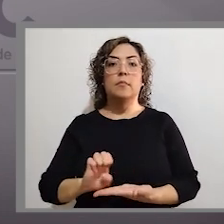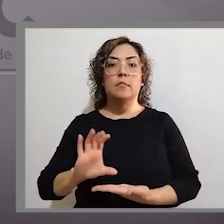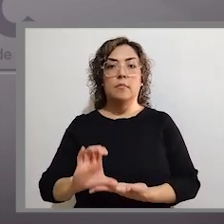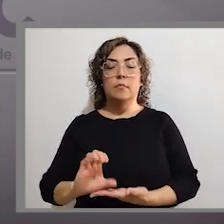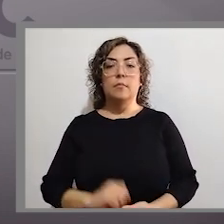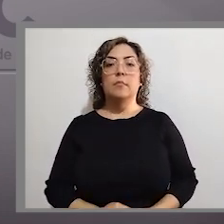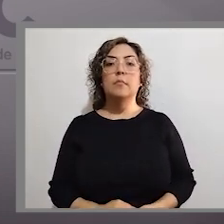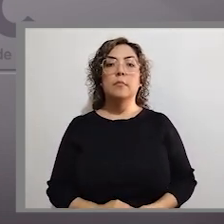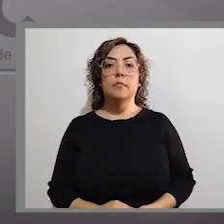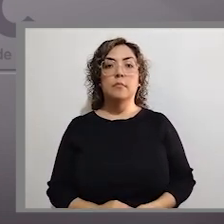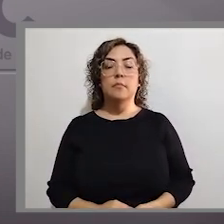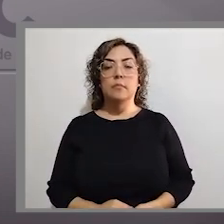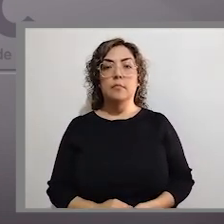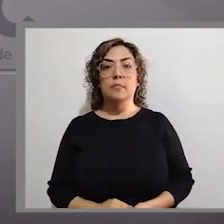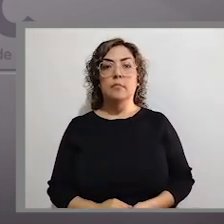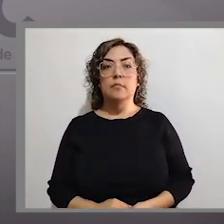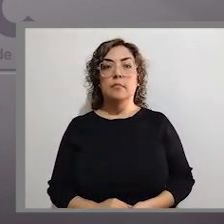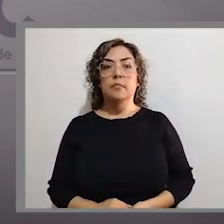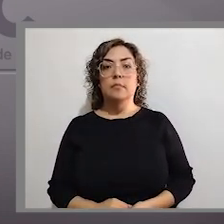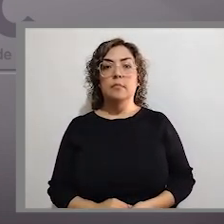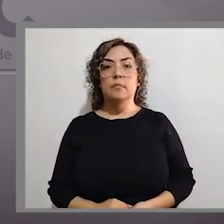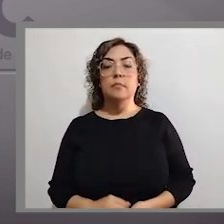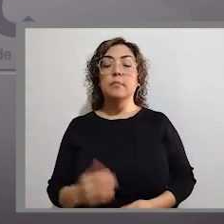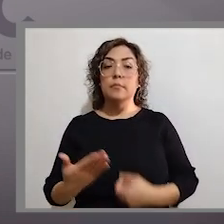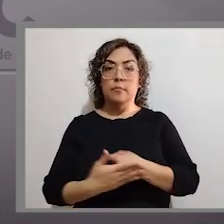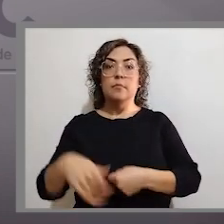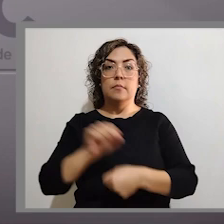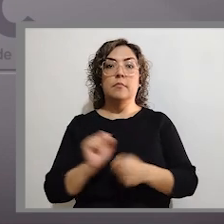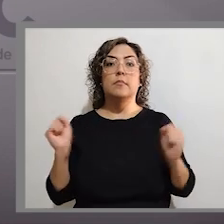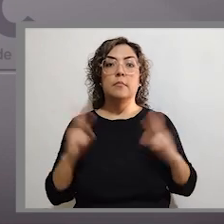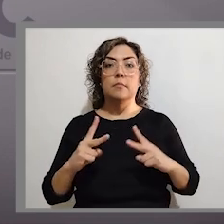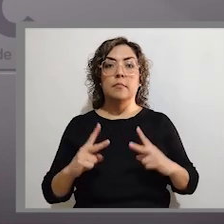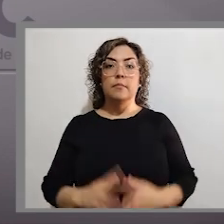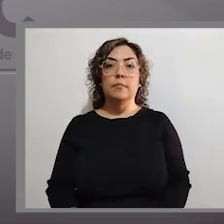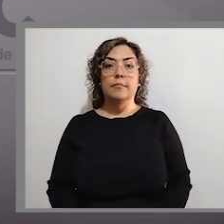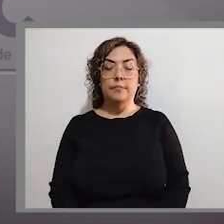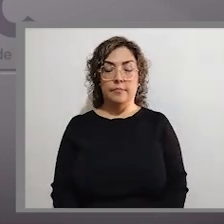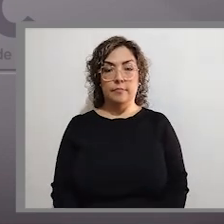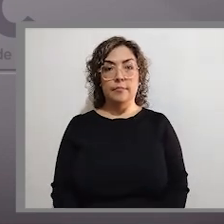por el Instituto Electoral de Coahuila. Nos escuchamos en nuestra próxima emisión.